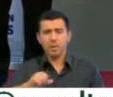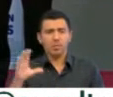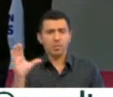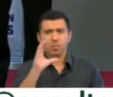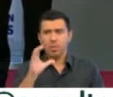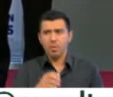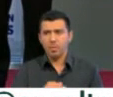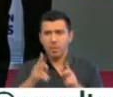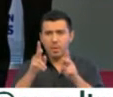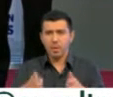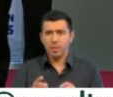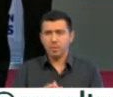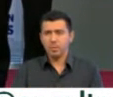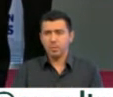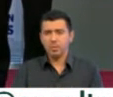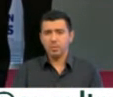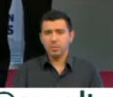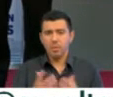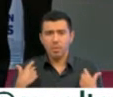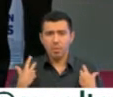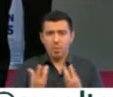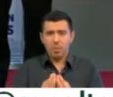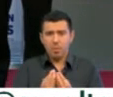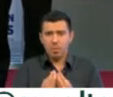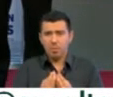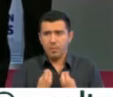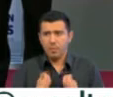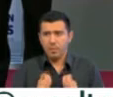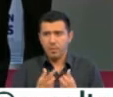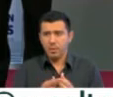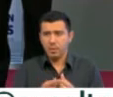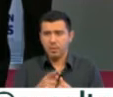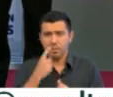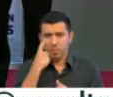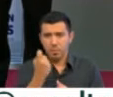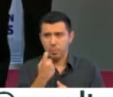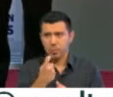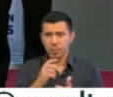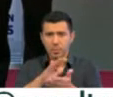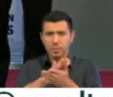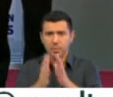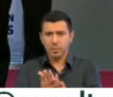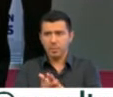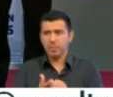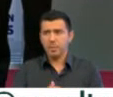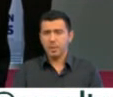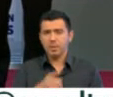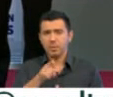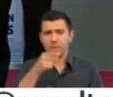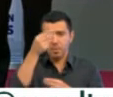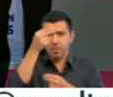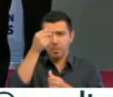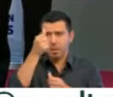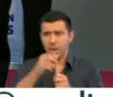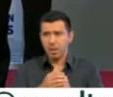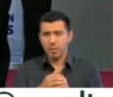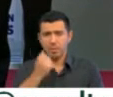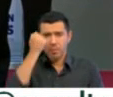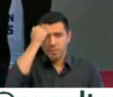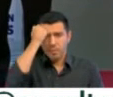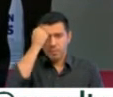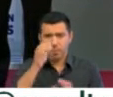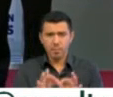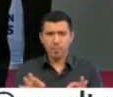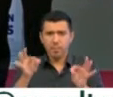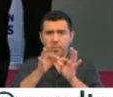colombianos, la convivencia y la búsqueda de la paz son valores